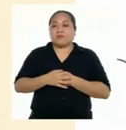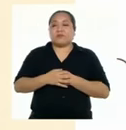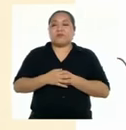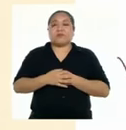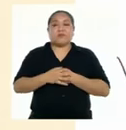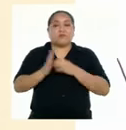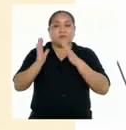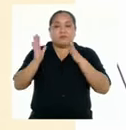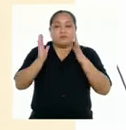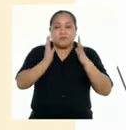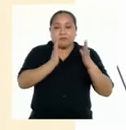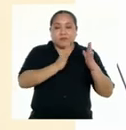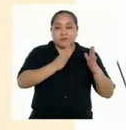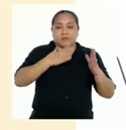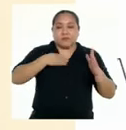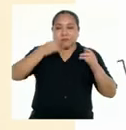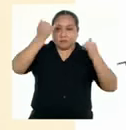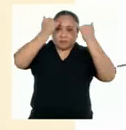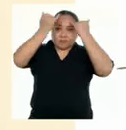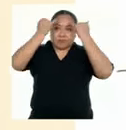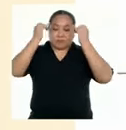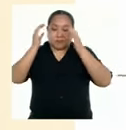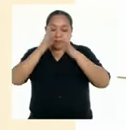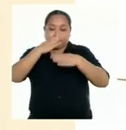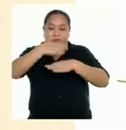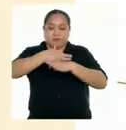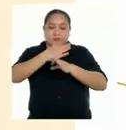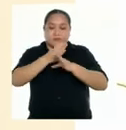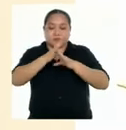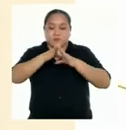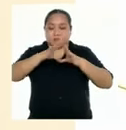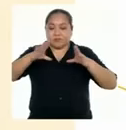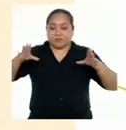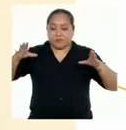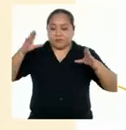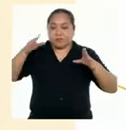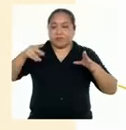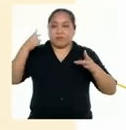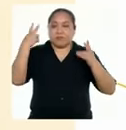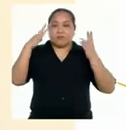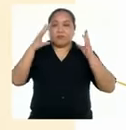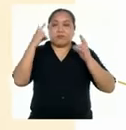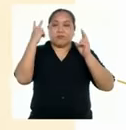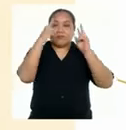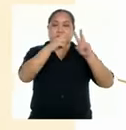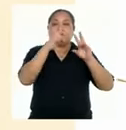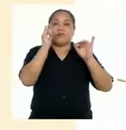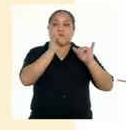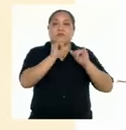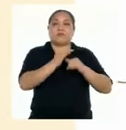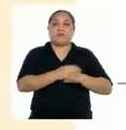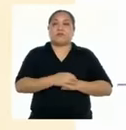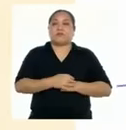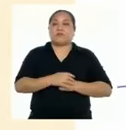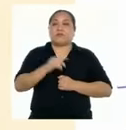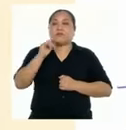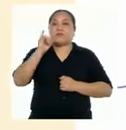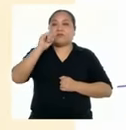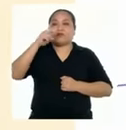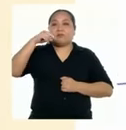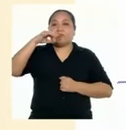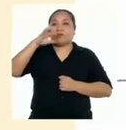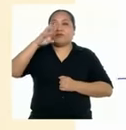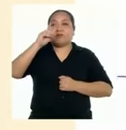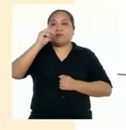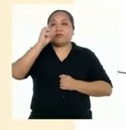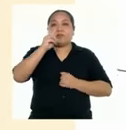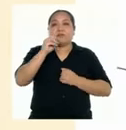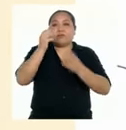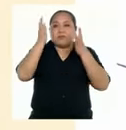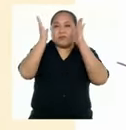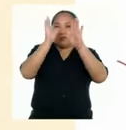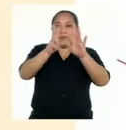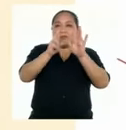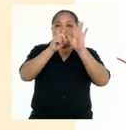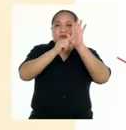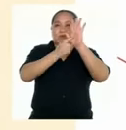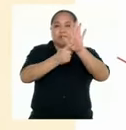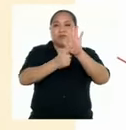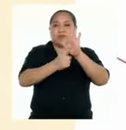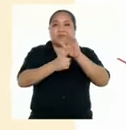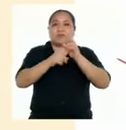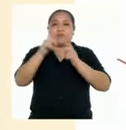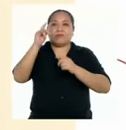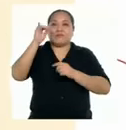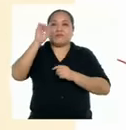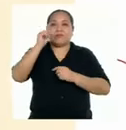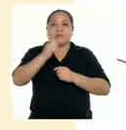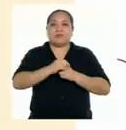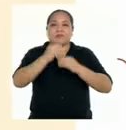mis ideas en la estructura del texto argumentativo, y me quedó así. En mi introducción presento mi tesis, mi punto de vista. En el